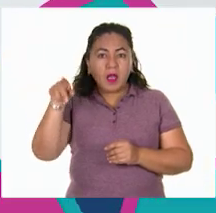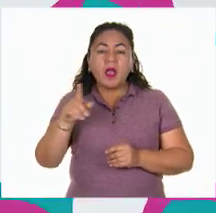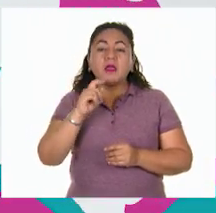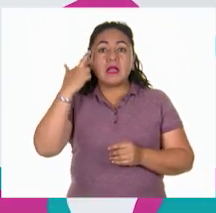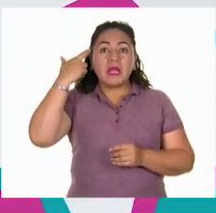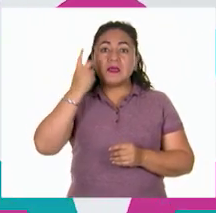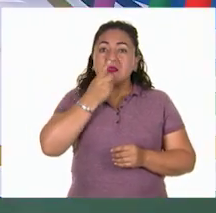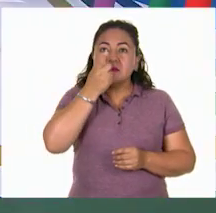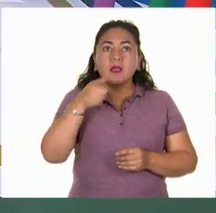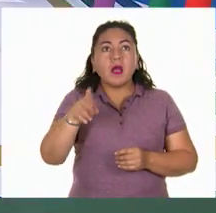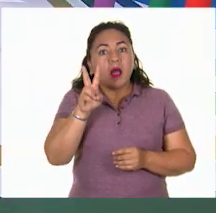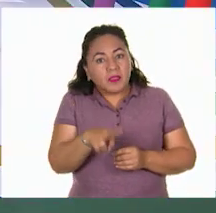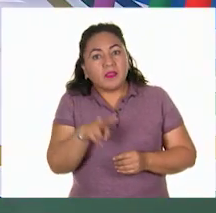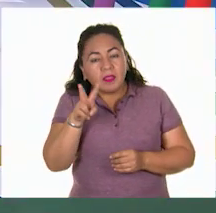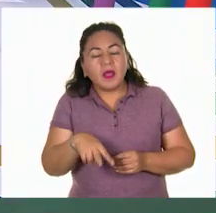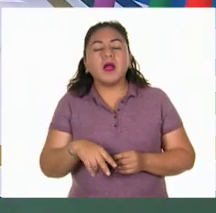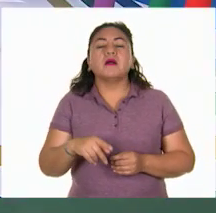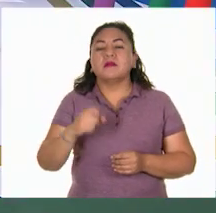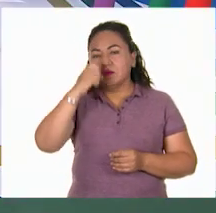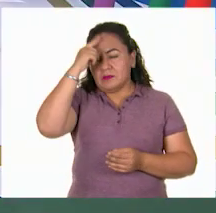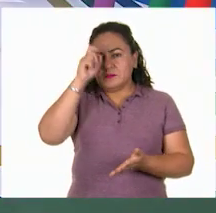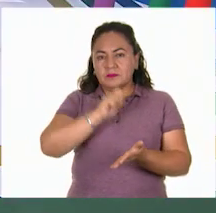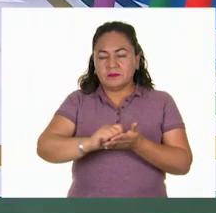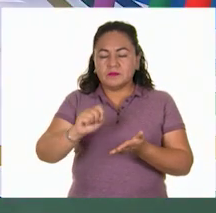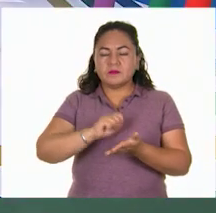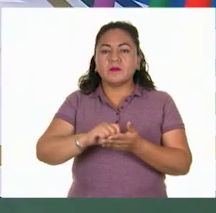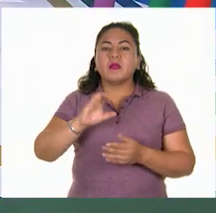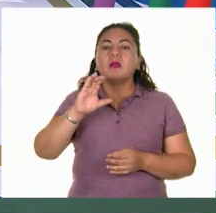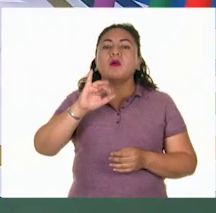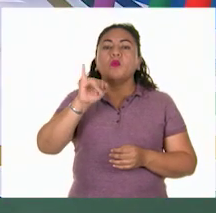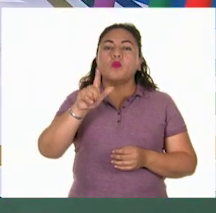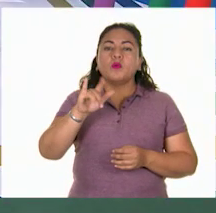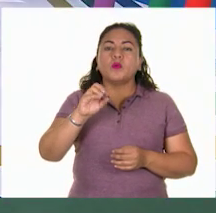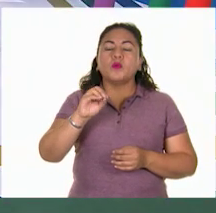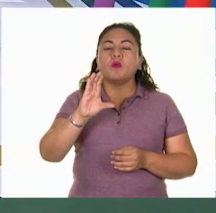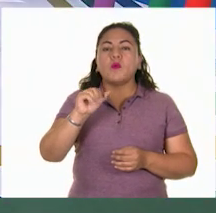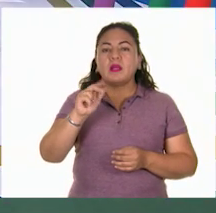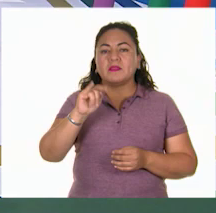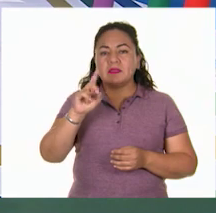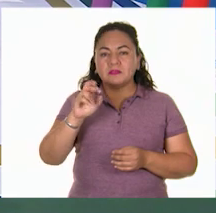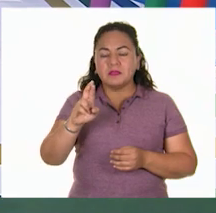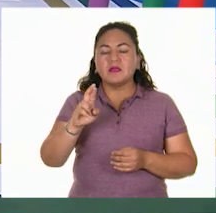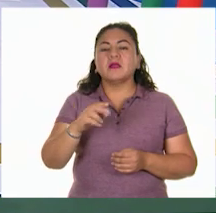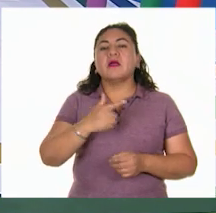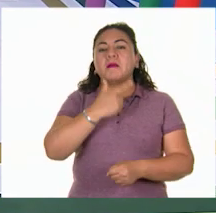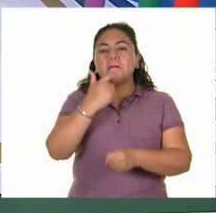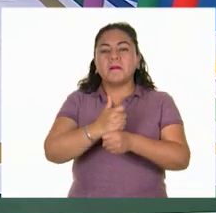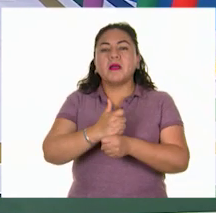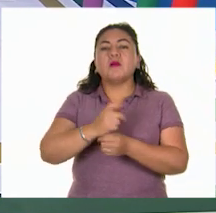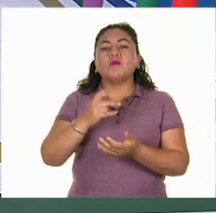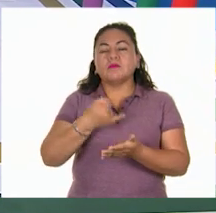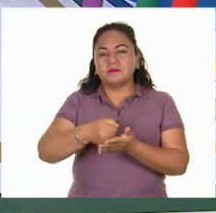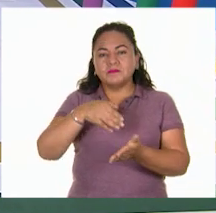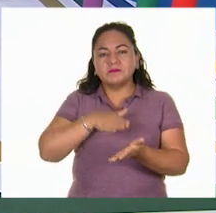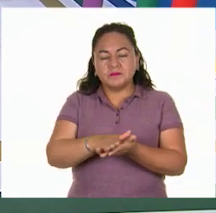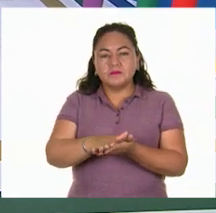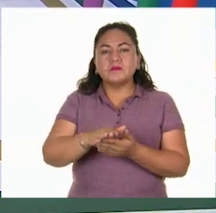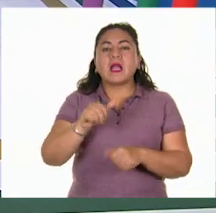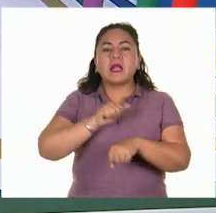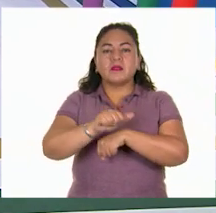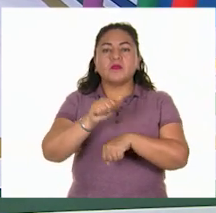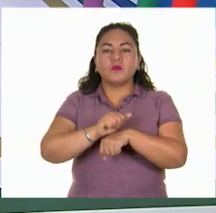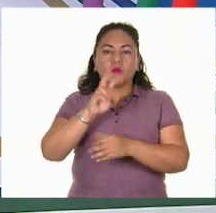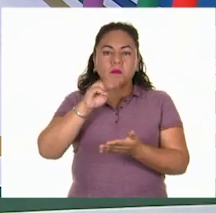un rey. Cortázar Julio, Historias de Cronopios y de Famas, Biblioteca Cortázar, Séptima reimpresión, Alfaguara, Argentina